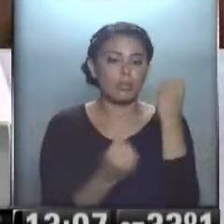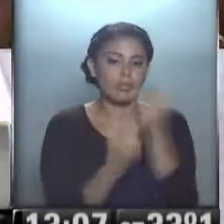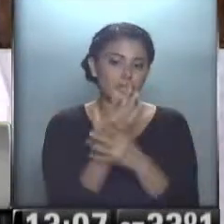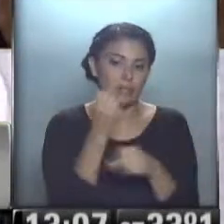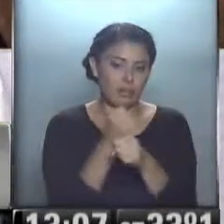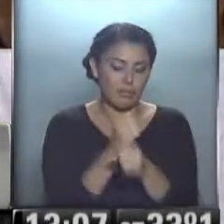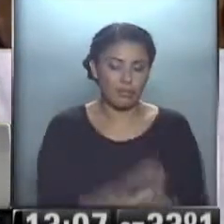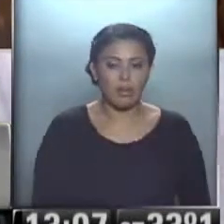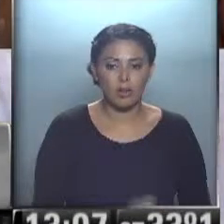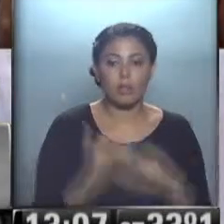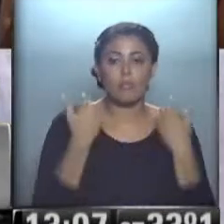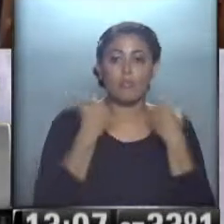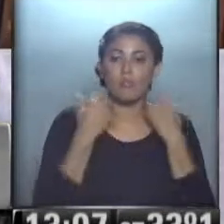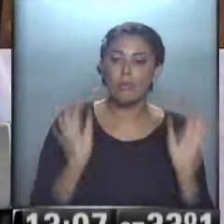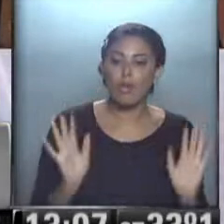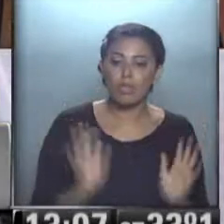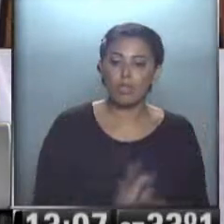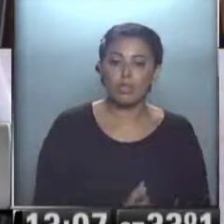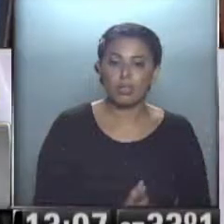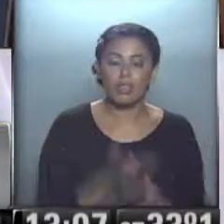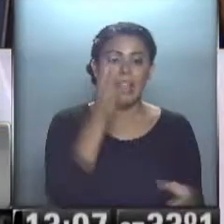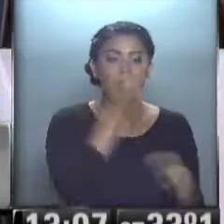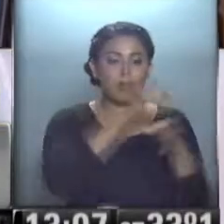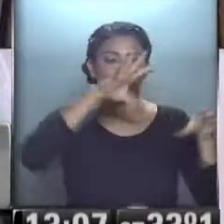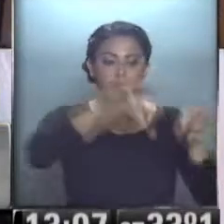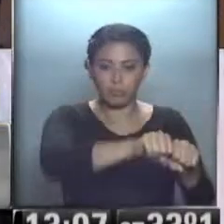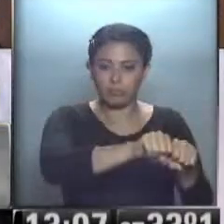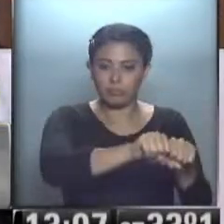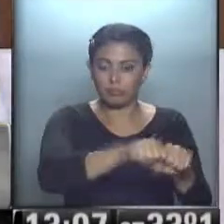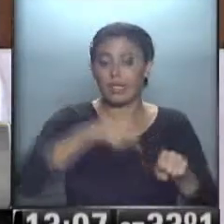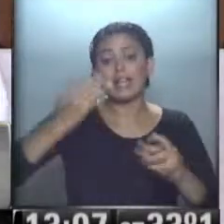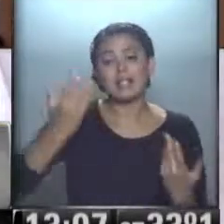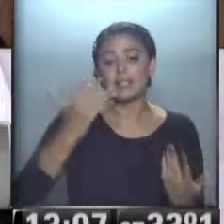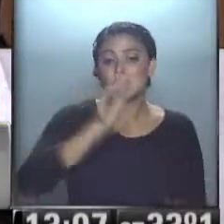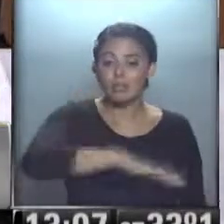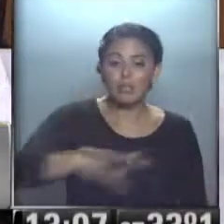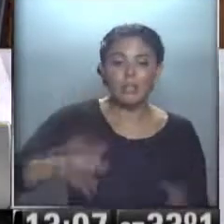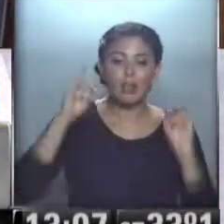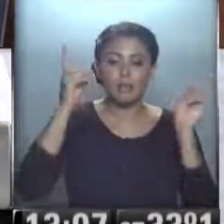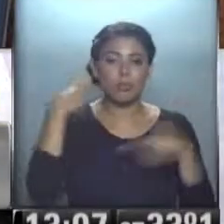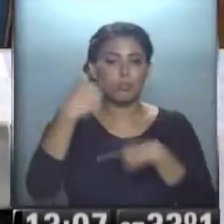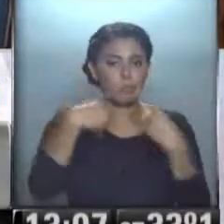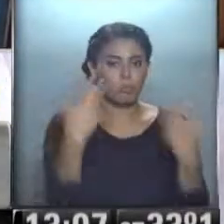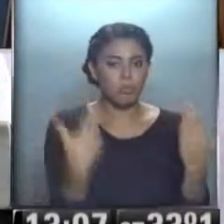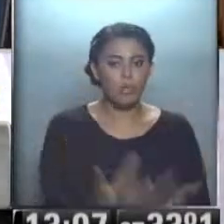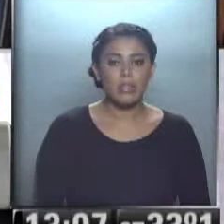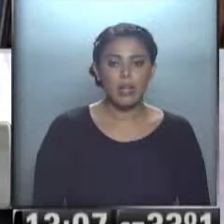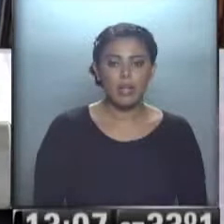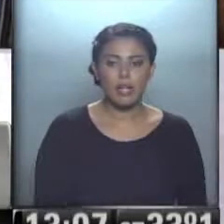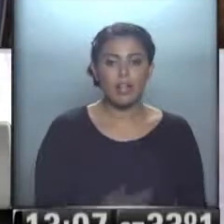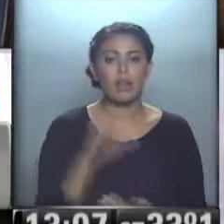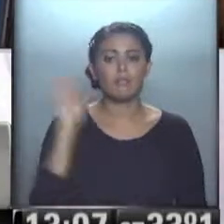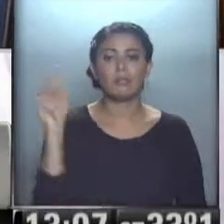la posibilidad quizás a que se expropie el edificio para que puedan seguir continuando acá su educación, porque está en las